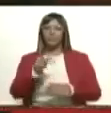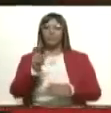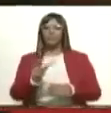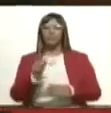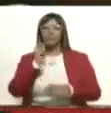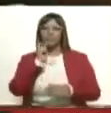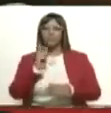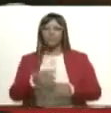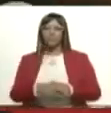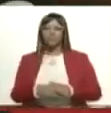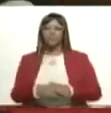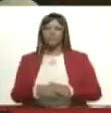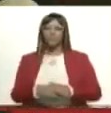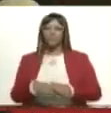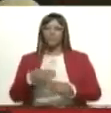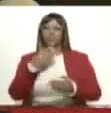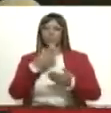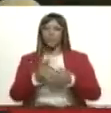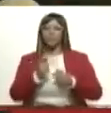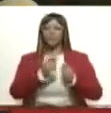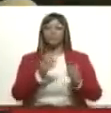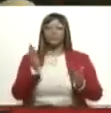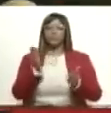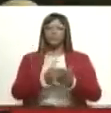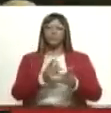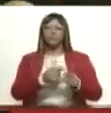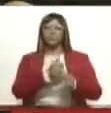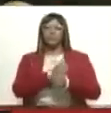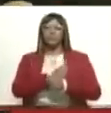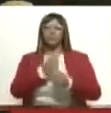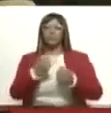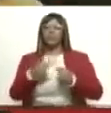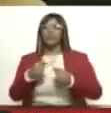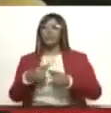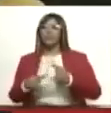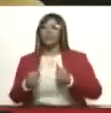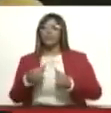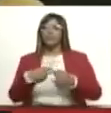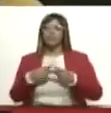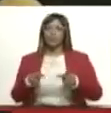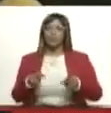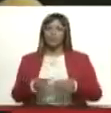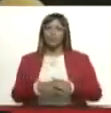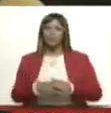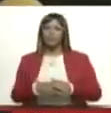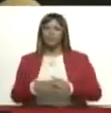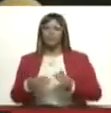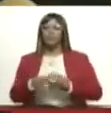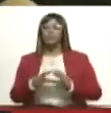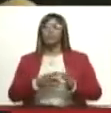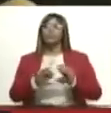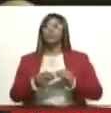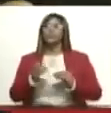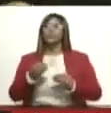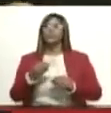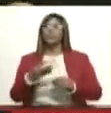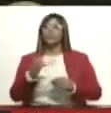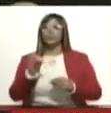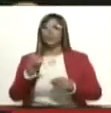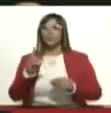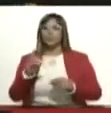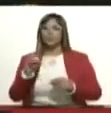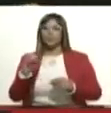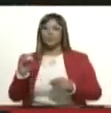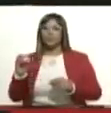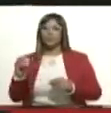en cuestión le fue impuesta una sanción de inhabilitación para el ejercicio de cualquier cargo público mediante resolución número 0100